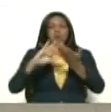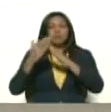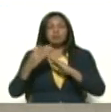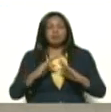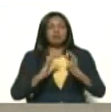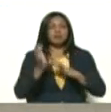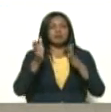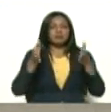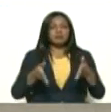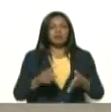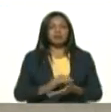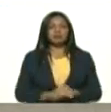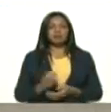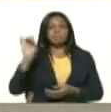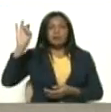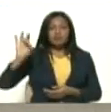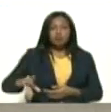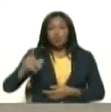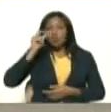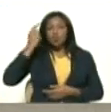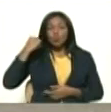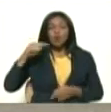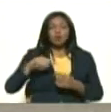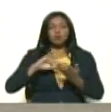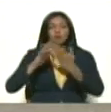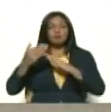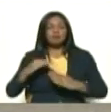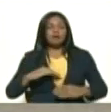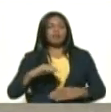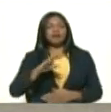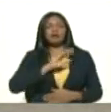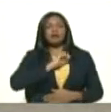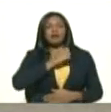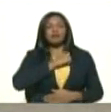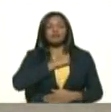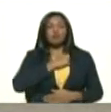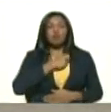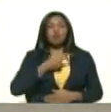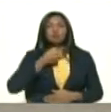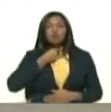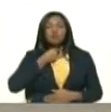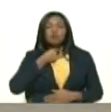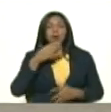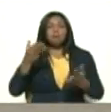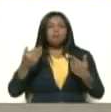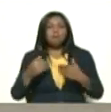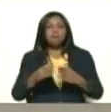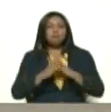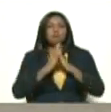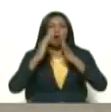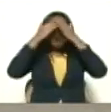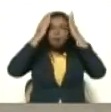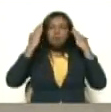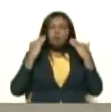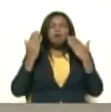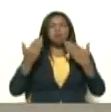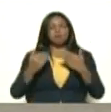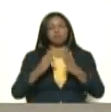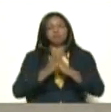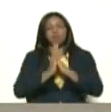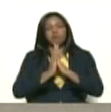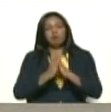cristianas, pastores, pastoras, comunidades católicas, sacerdotes, curas, monjas. Vamos a ir